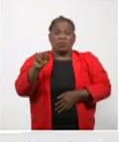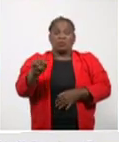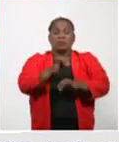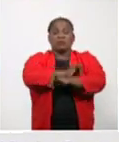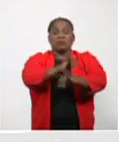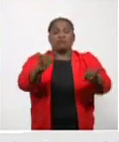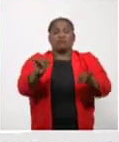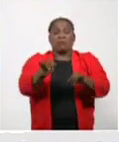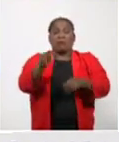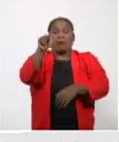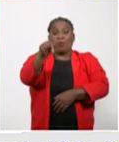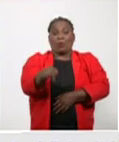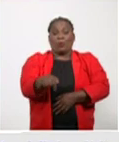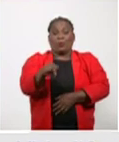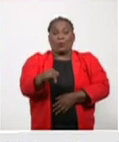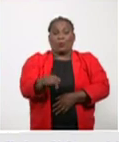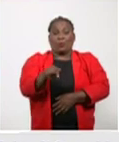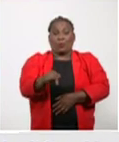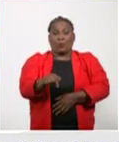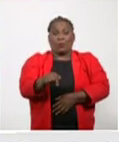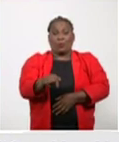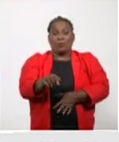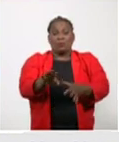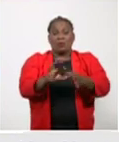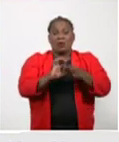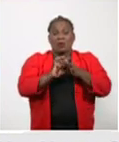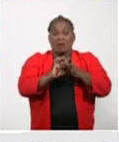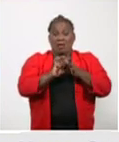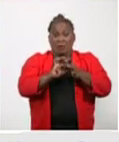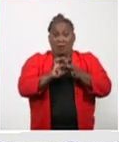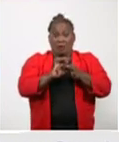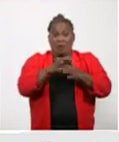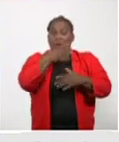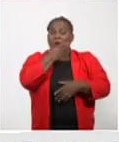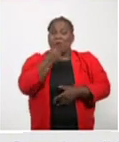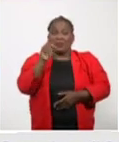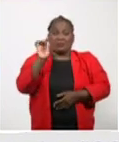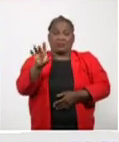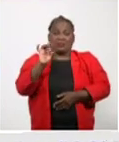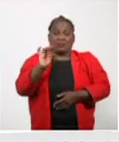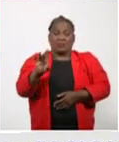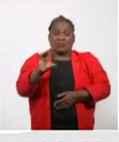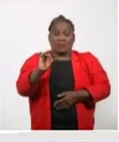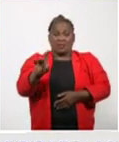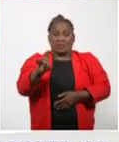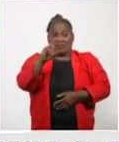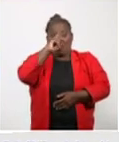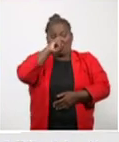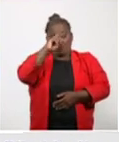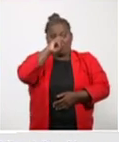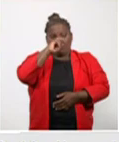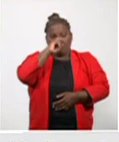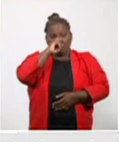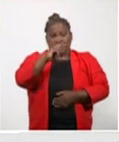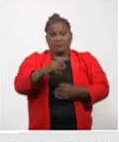día de hoy un grave de 15 años de edad aquí en La Habana, que está ingresado